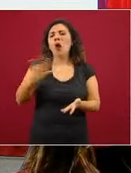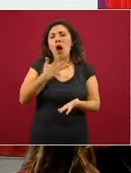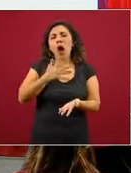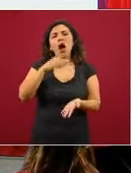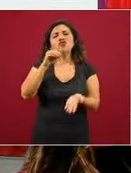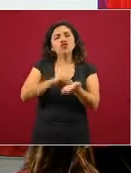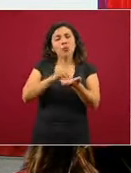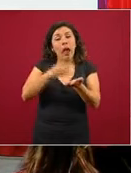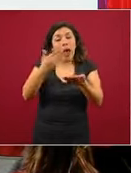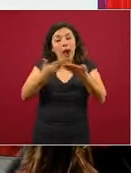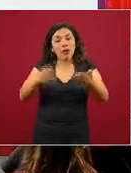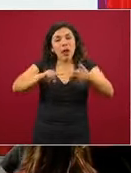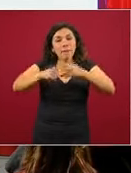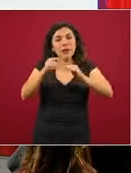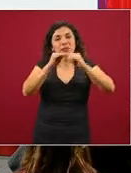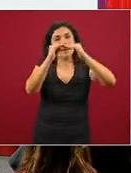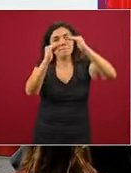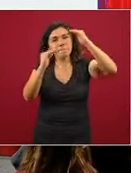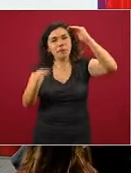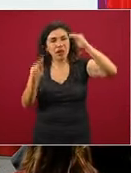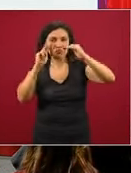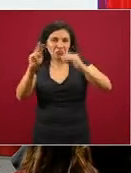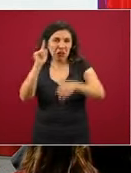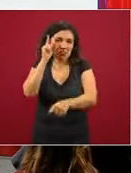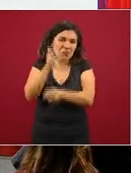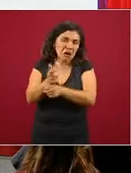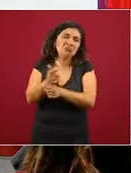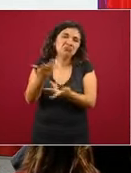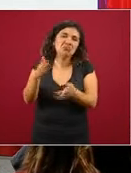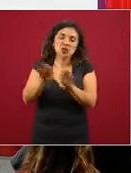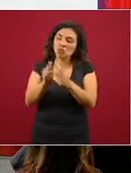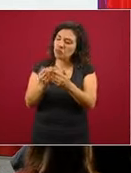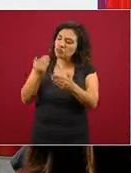están mostrando una tendencia descendente, al menos en